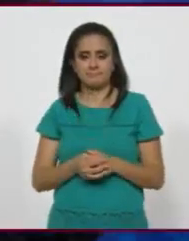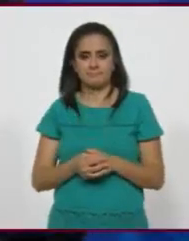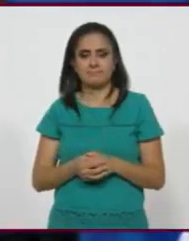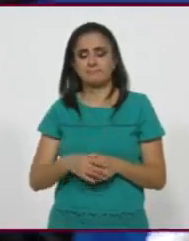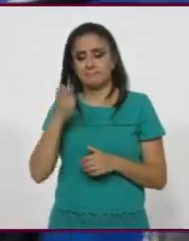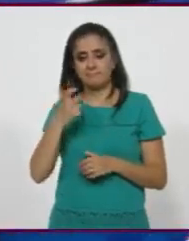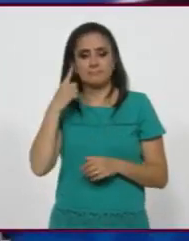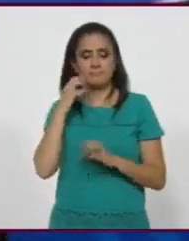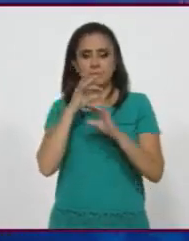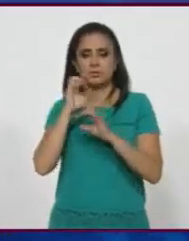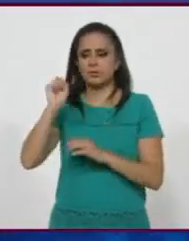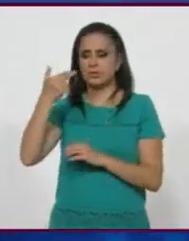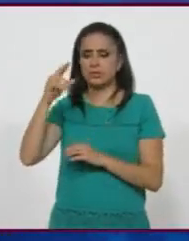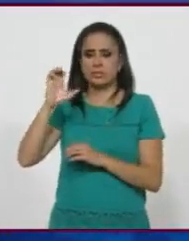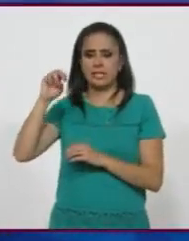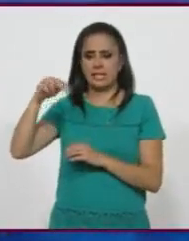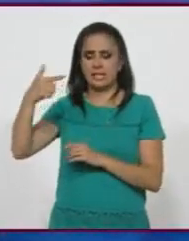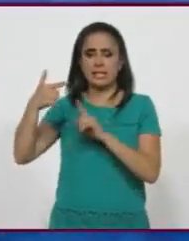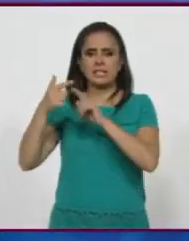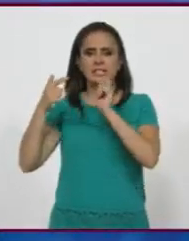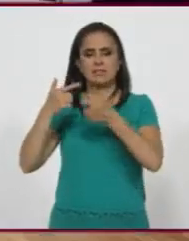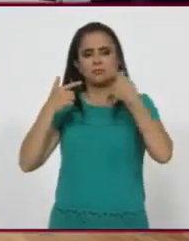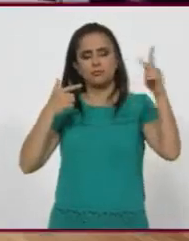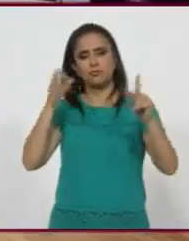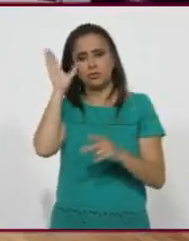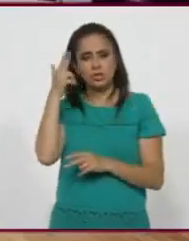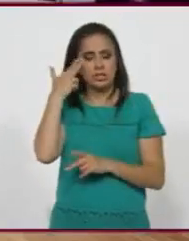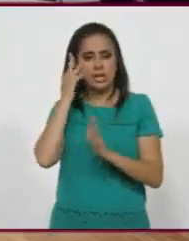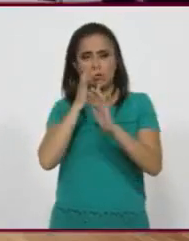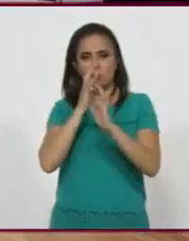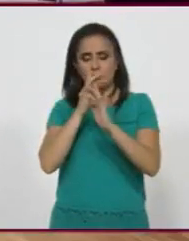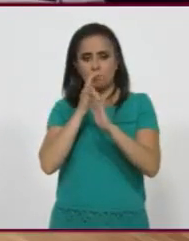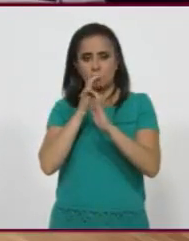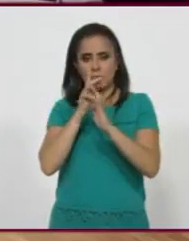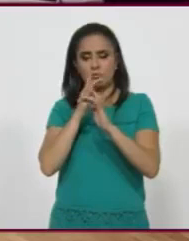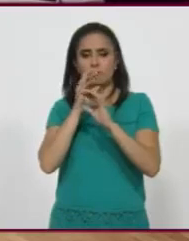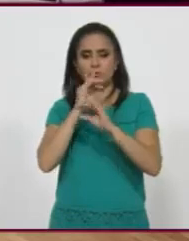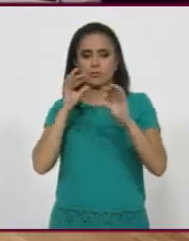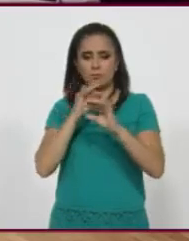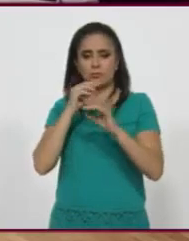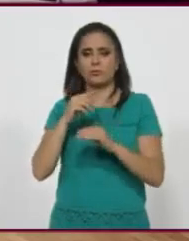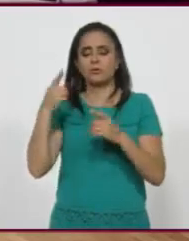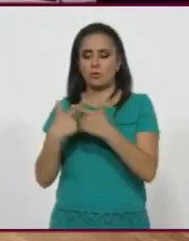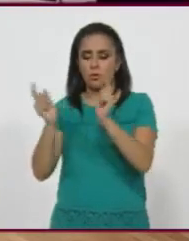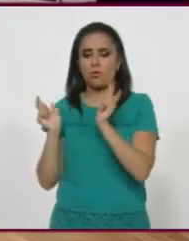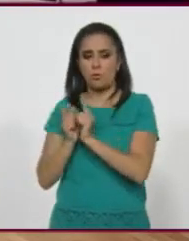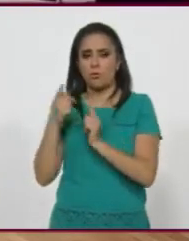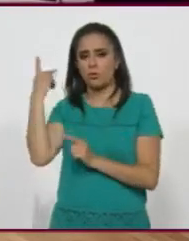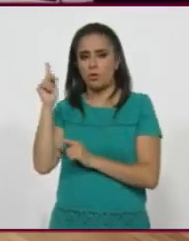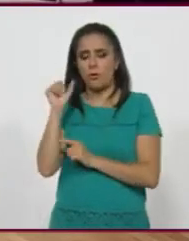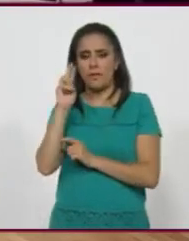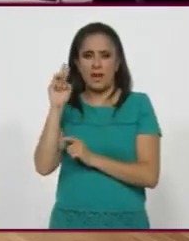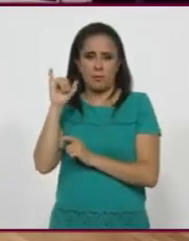Así suena el cheng, instrumento tradicional chino que el grupo taiwanés Ka Dao Jin combina